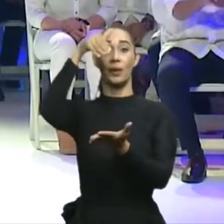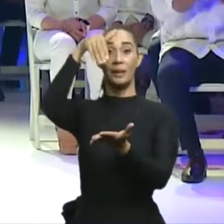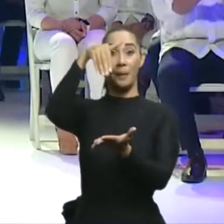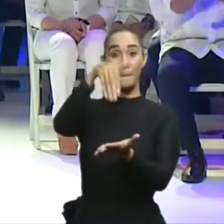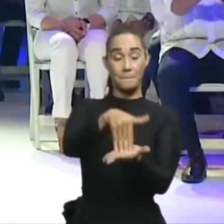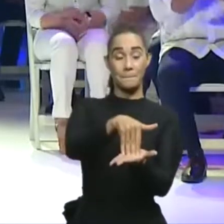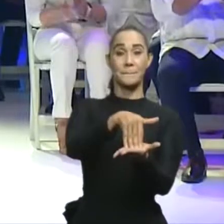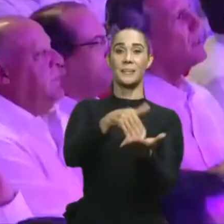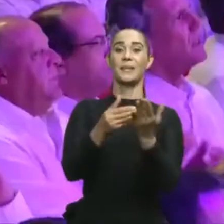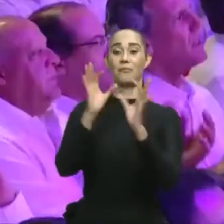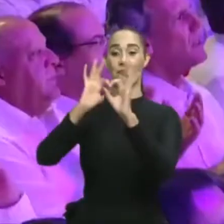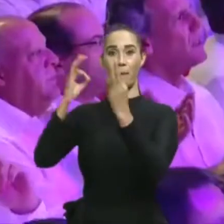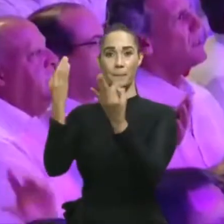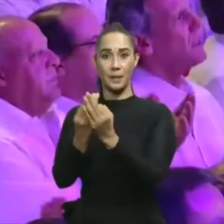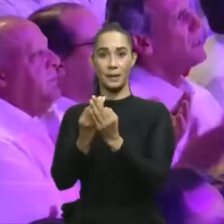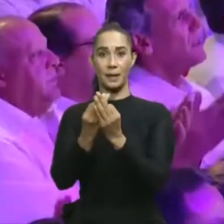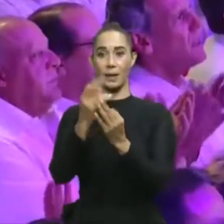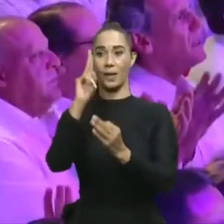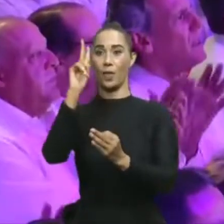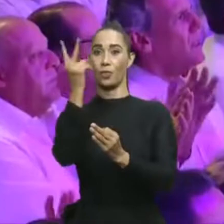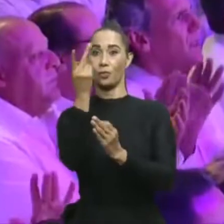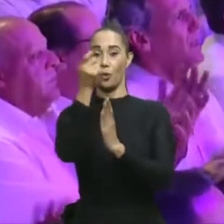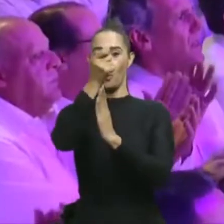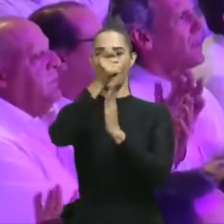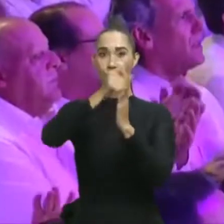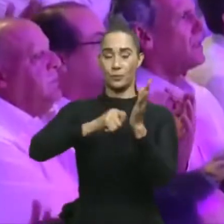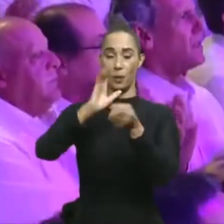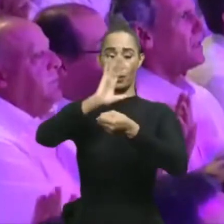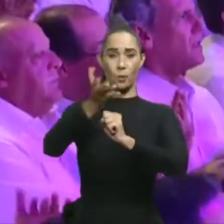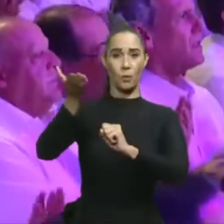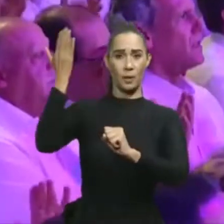doble de lo que recibían antes de la pandemia